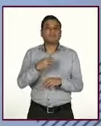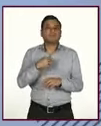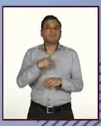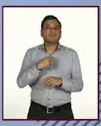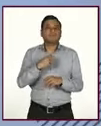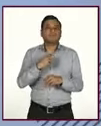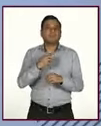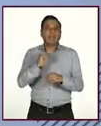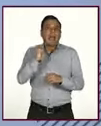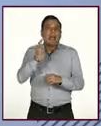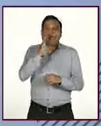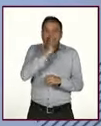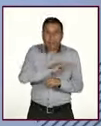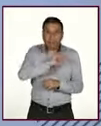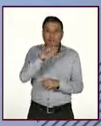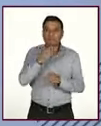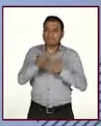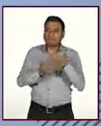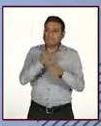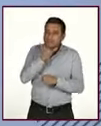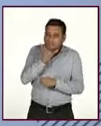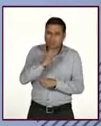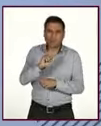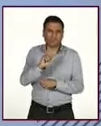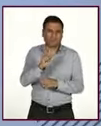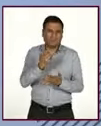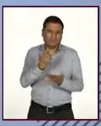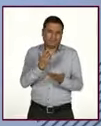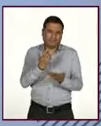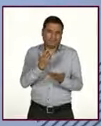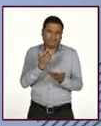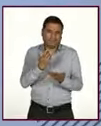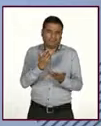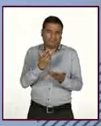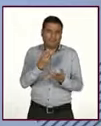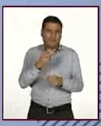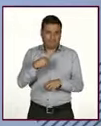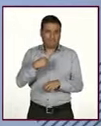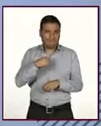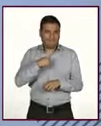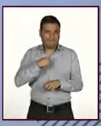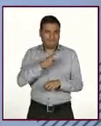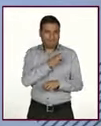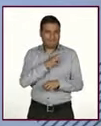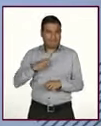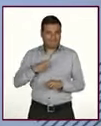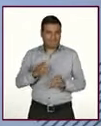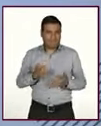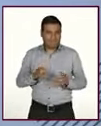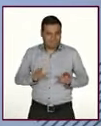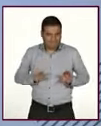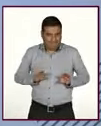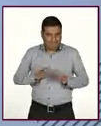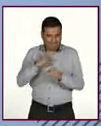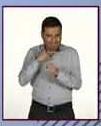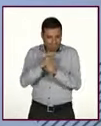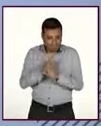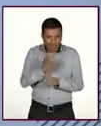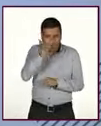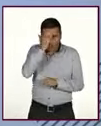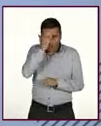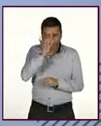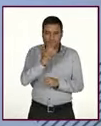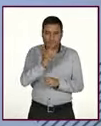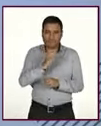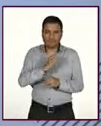cambien la interacción. Porque también el como nosotras y nosotros nos estamos viendo frente a las comunidades es lo que